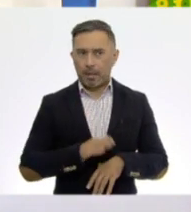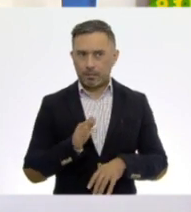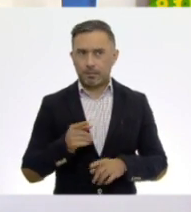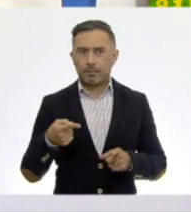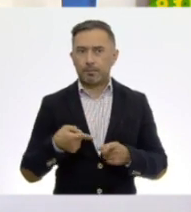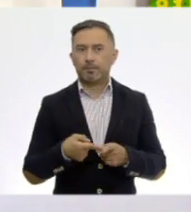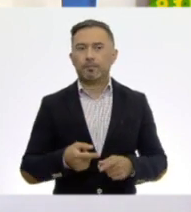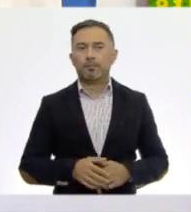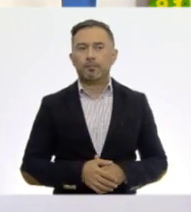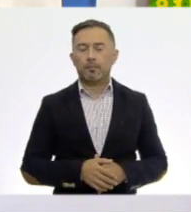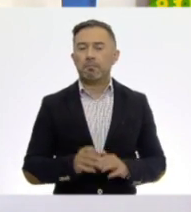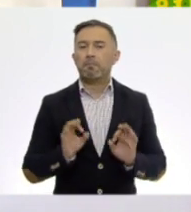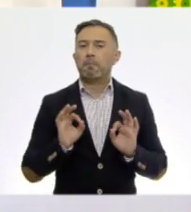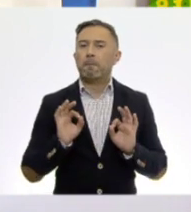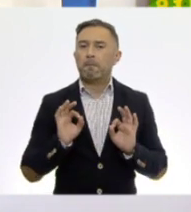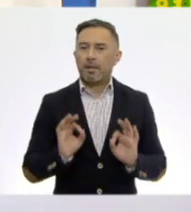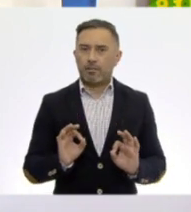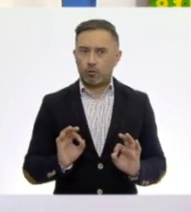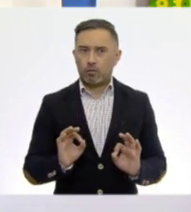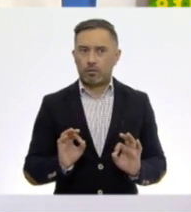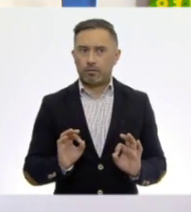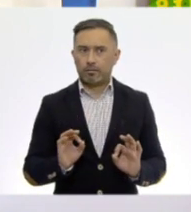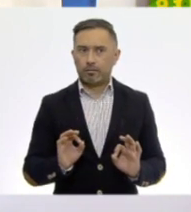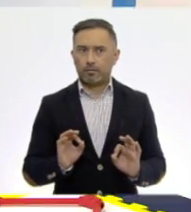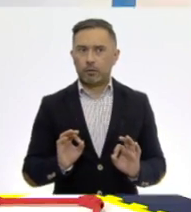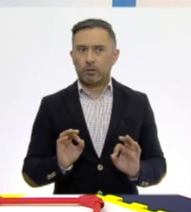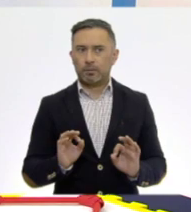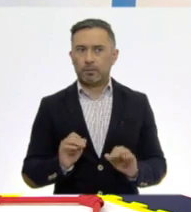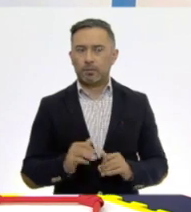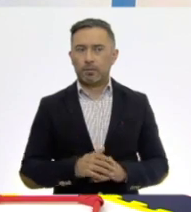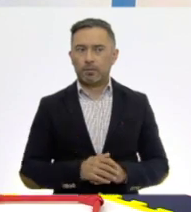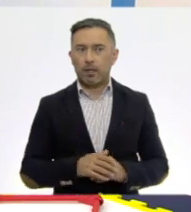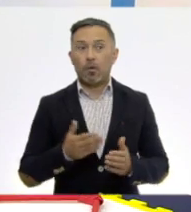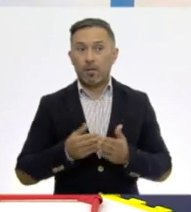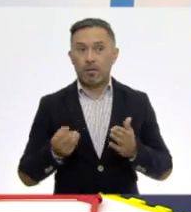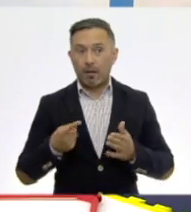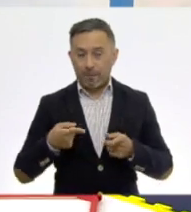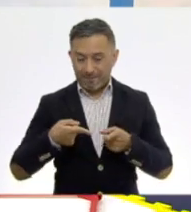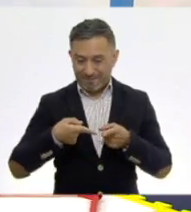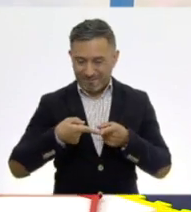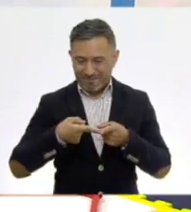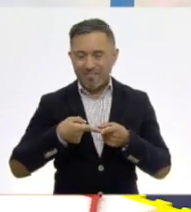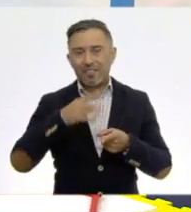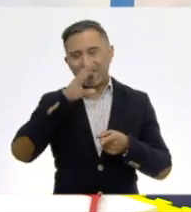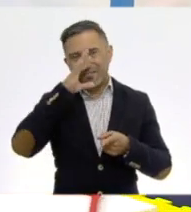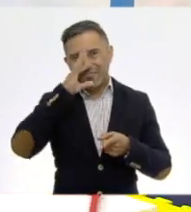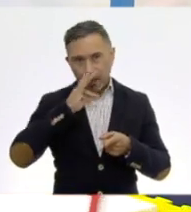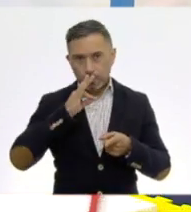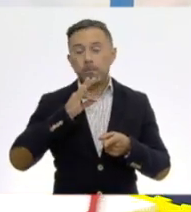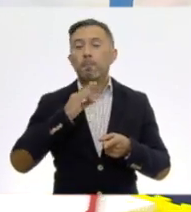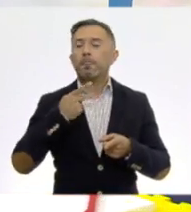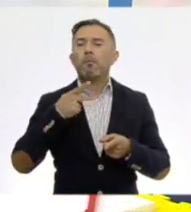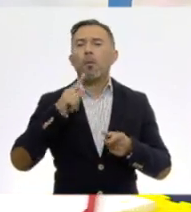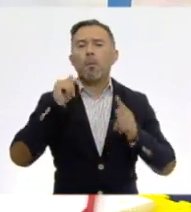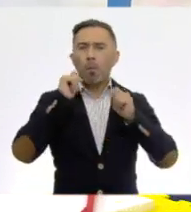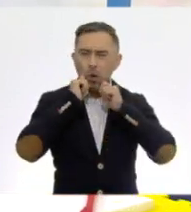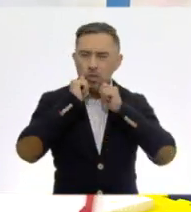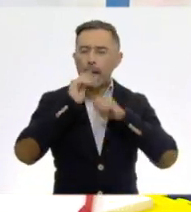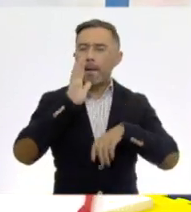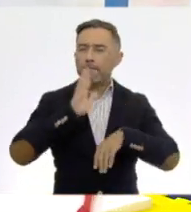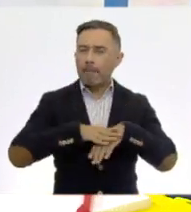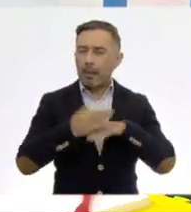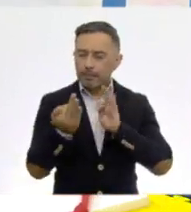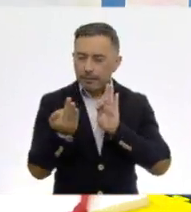bien. Perfecto. Aquí está y apretamos. Ahora ya se zafó esta otra. Pero ya estamos más